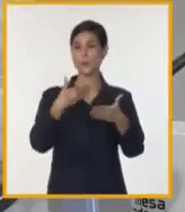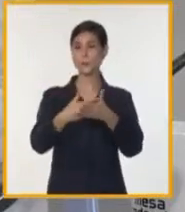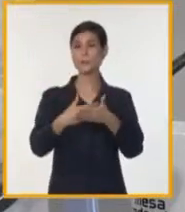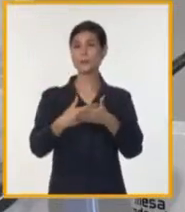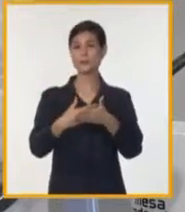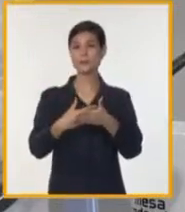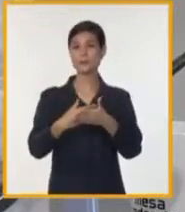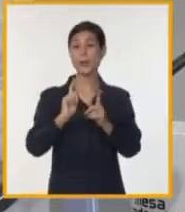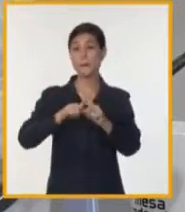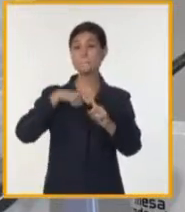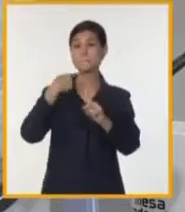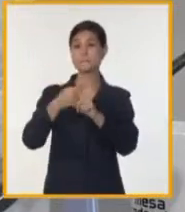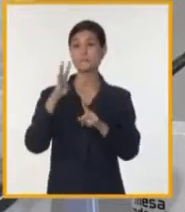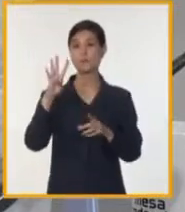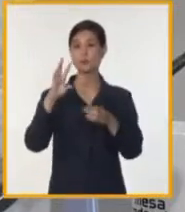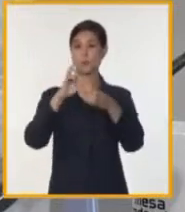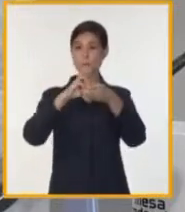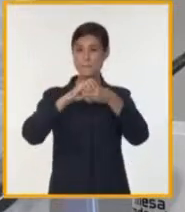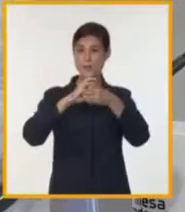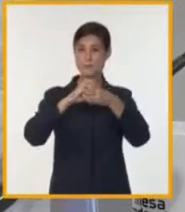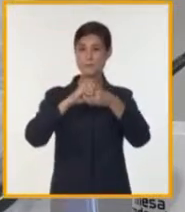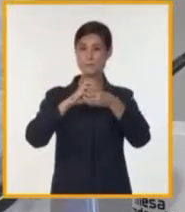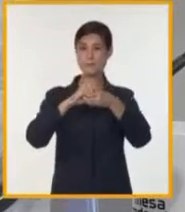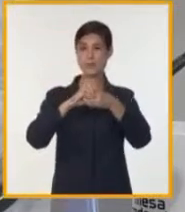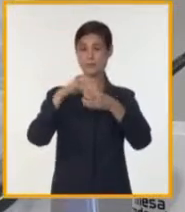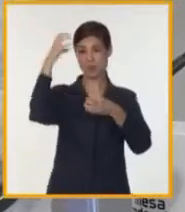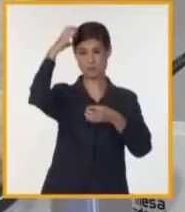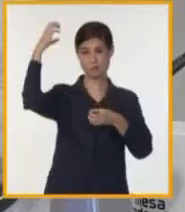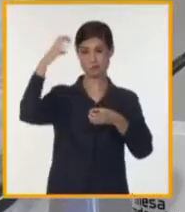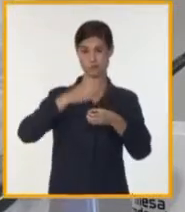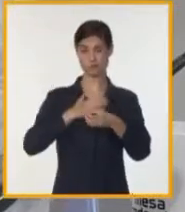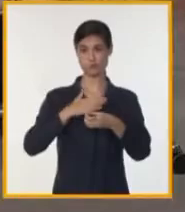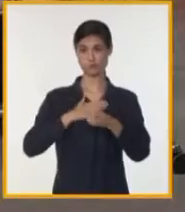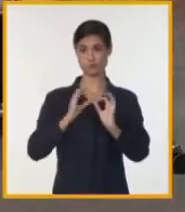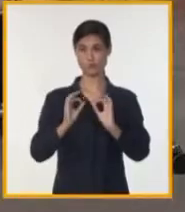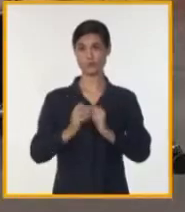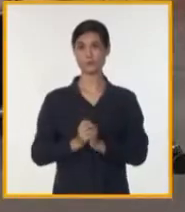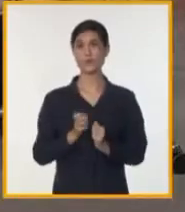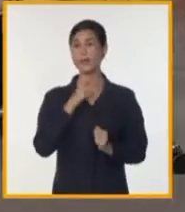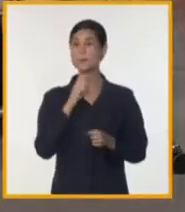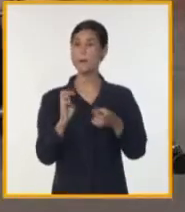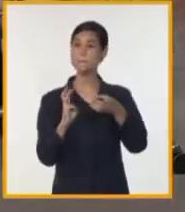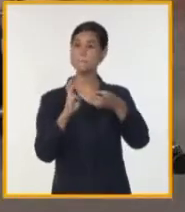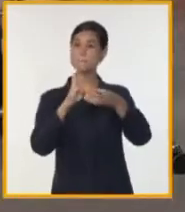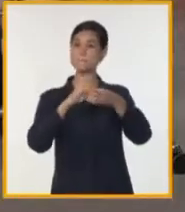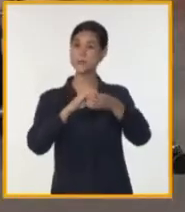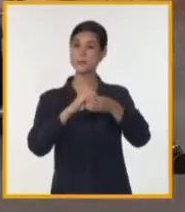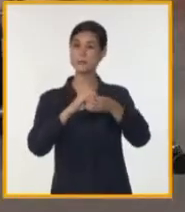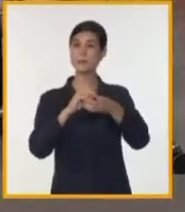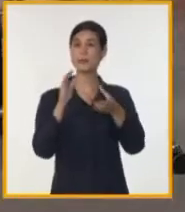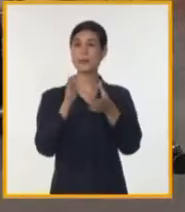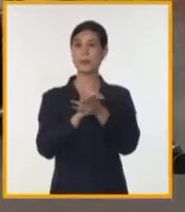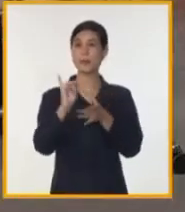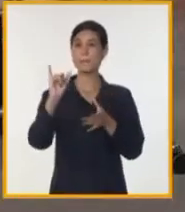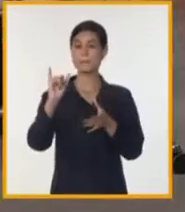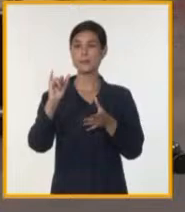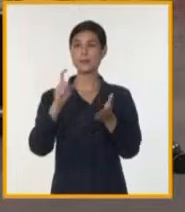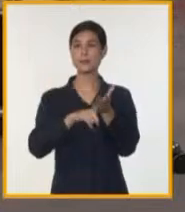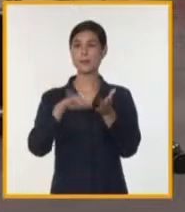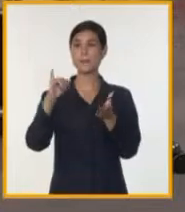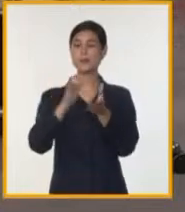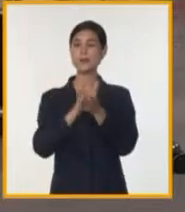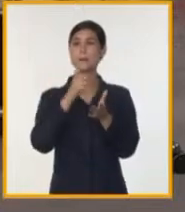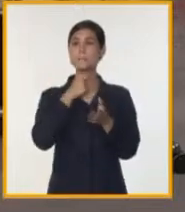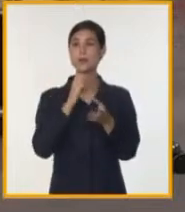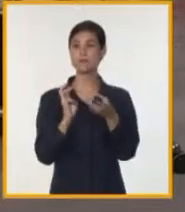MIPIMES estatales. ¿En qué áreas, por ejemplo? Tenemos una MIPYME estatal en la revisión técnica automotor, en la empresa de revisión técnica